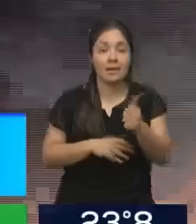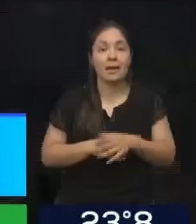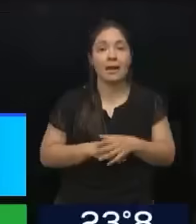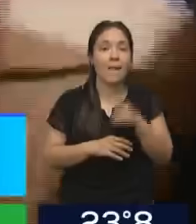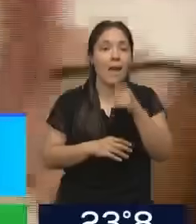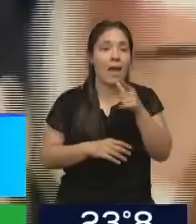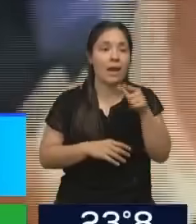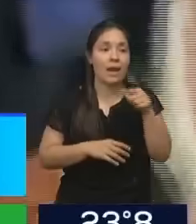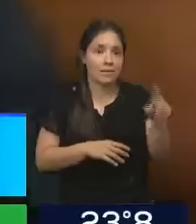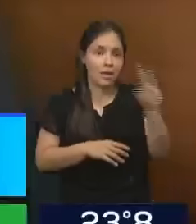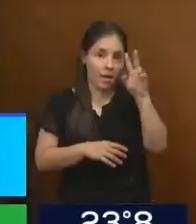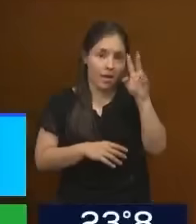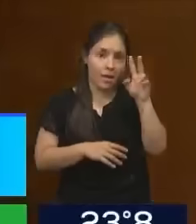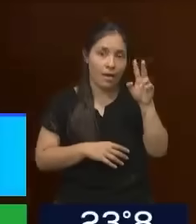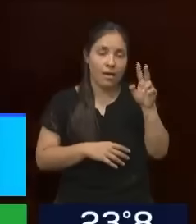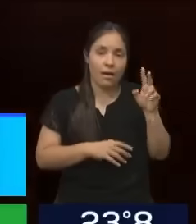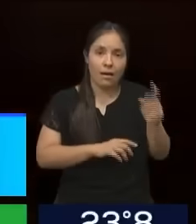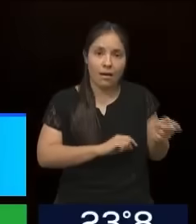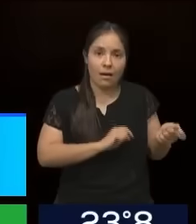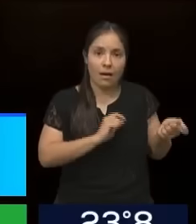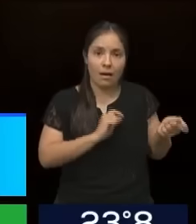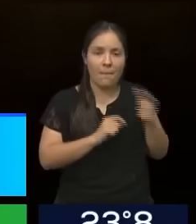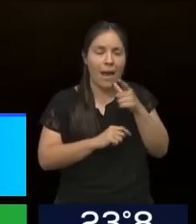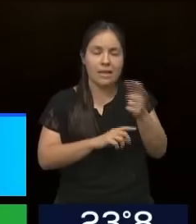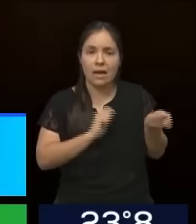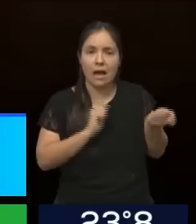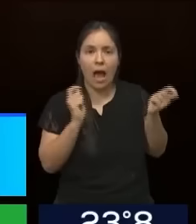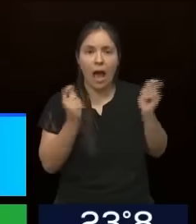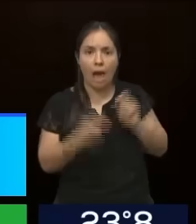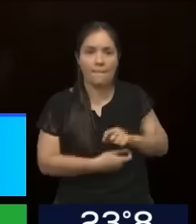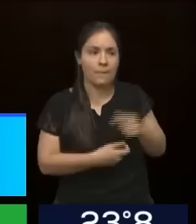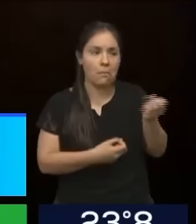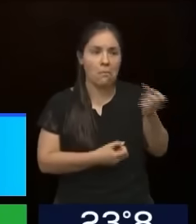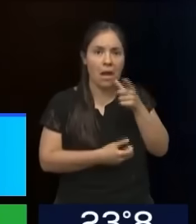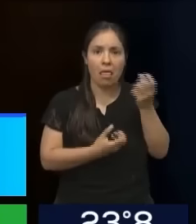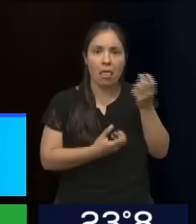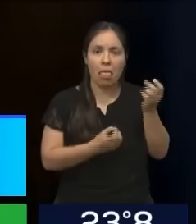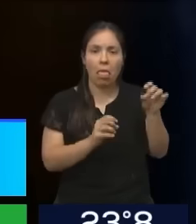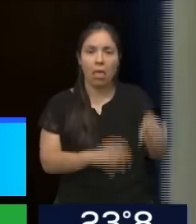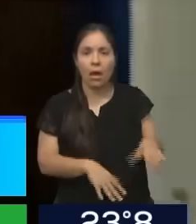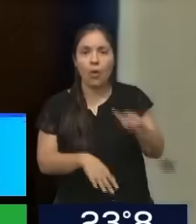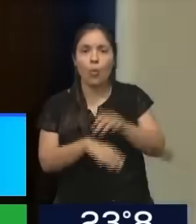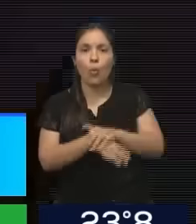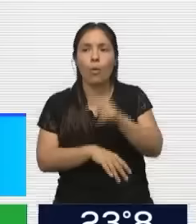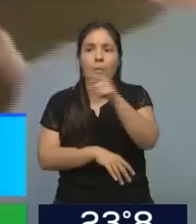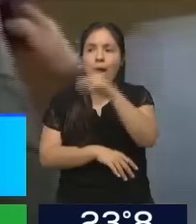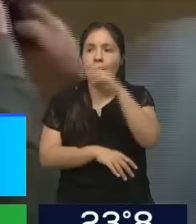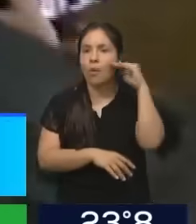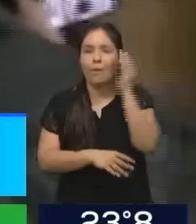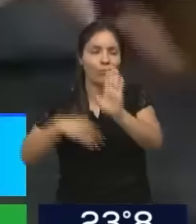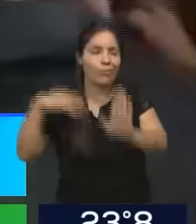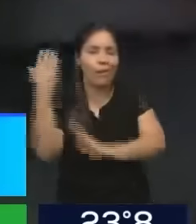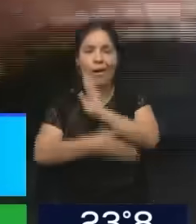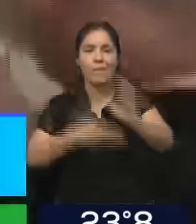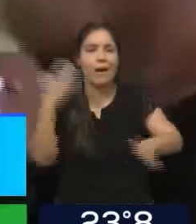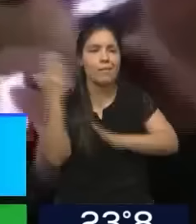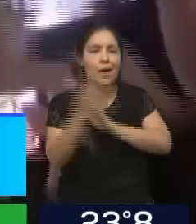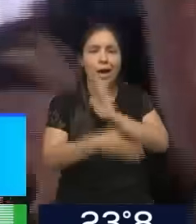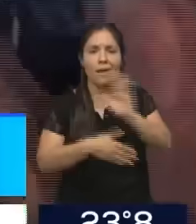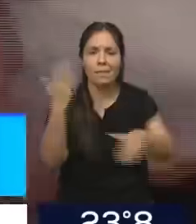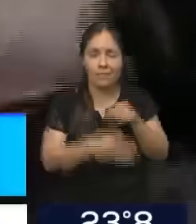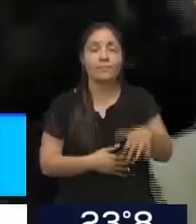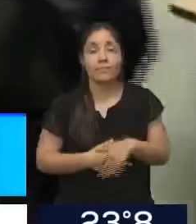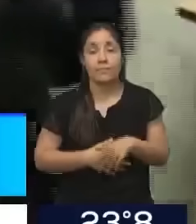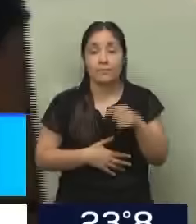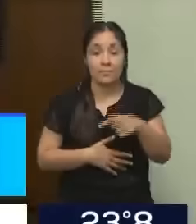convertido en un despojo como consecuencia de los maltratos de Alberto Fernández y que ella fue testigo cuando él la agarró